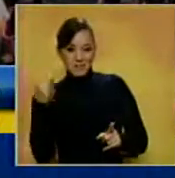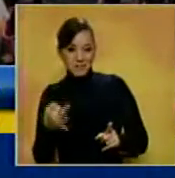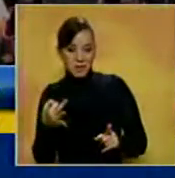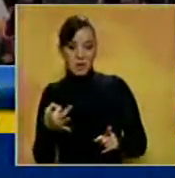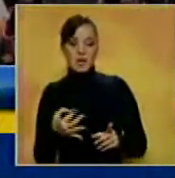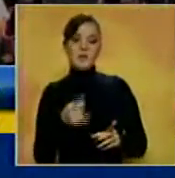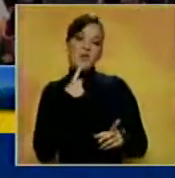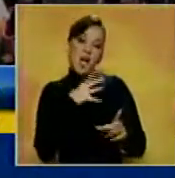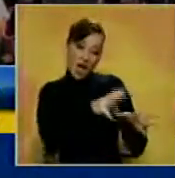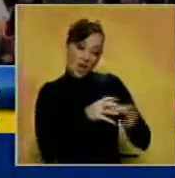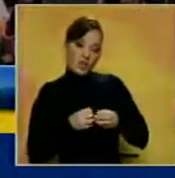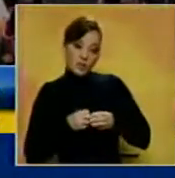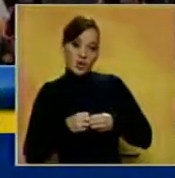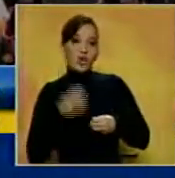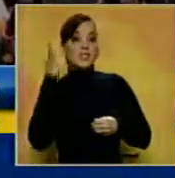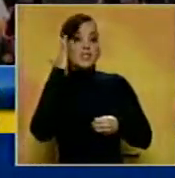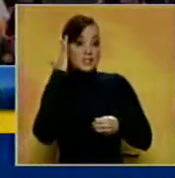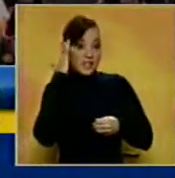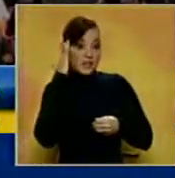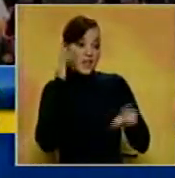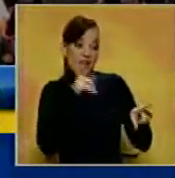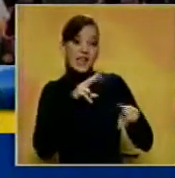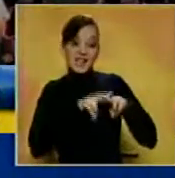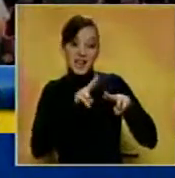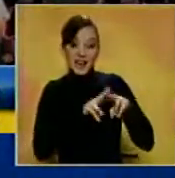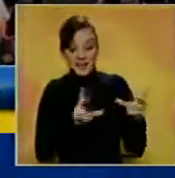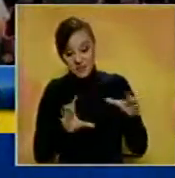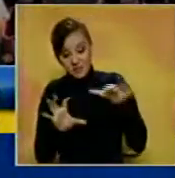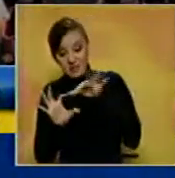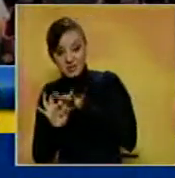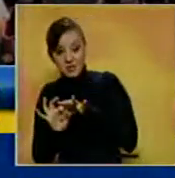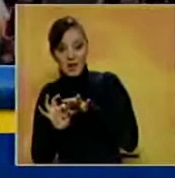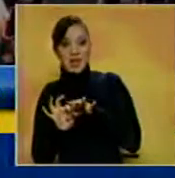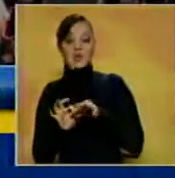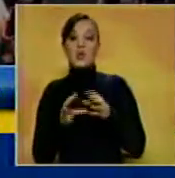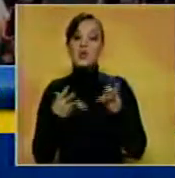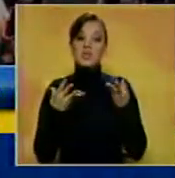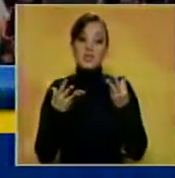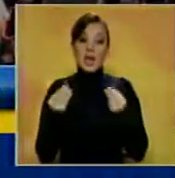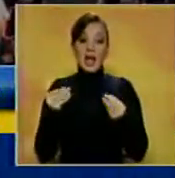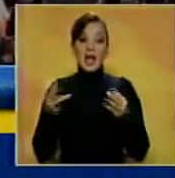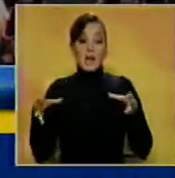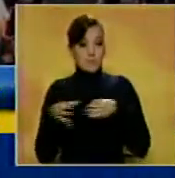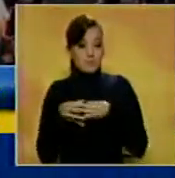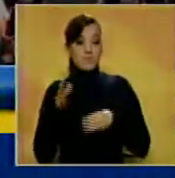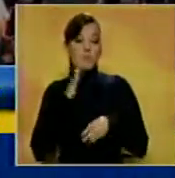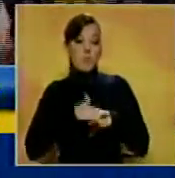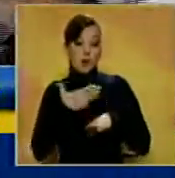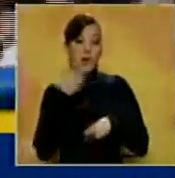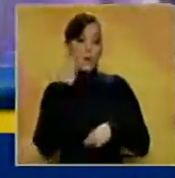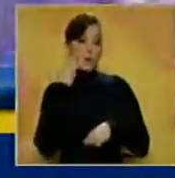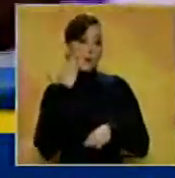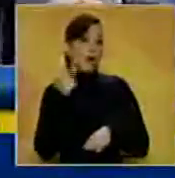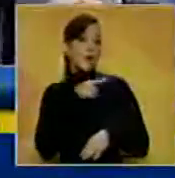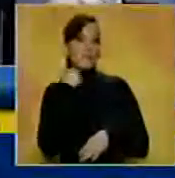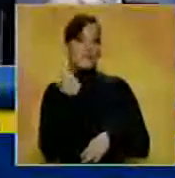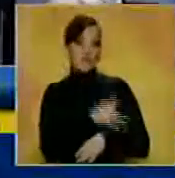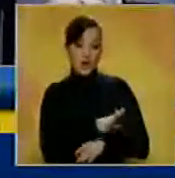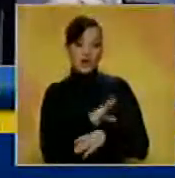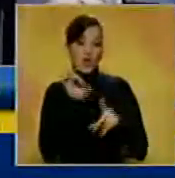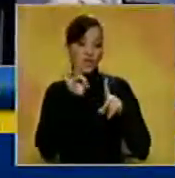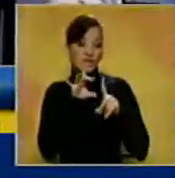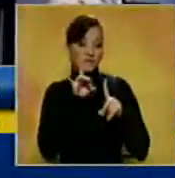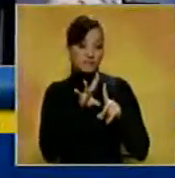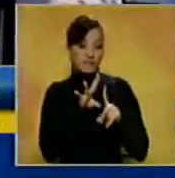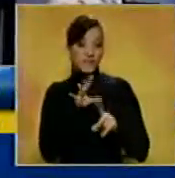de la niña, pues se sabía que se había integrado al clan multirracial de la pareja porque su mamá había muerto de SIDA.